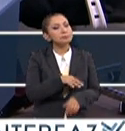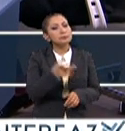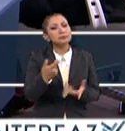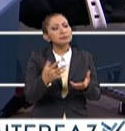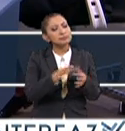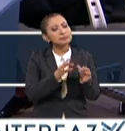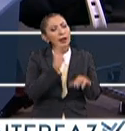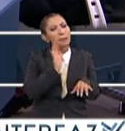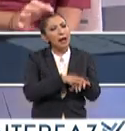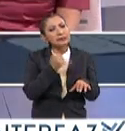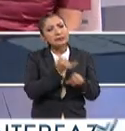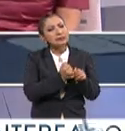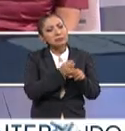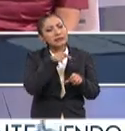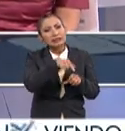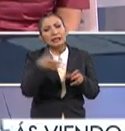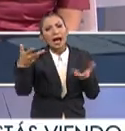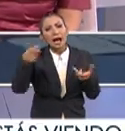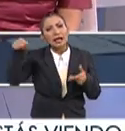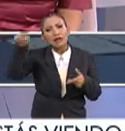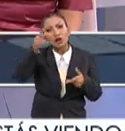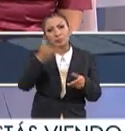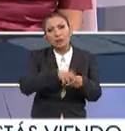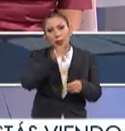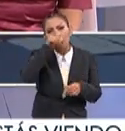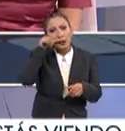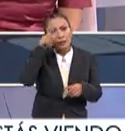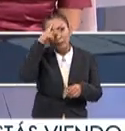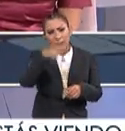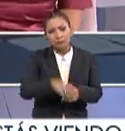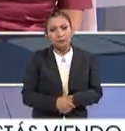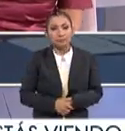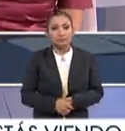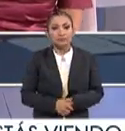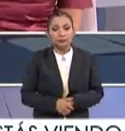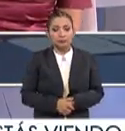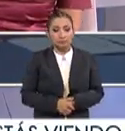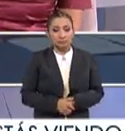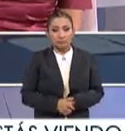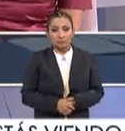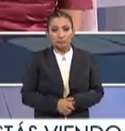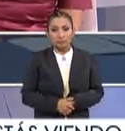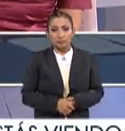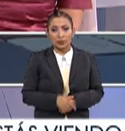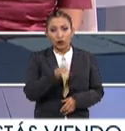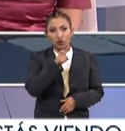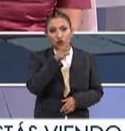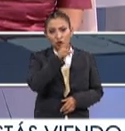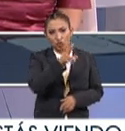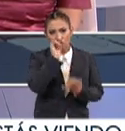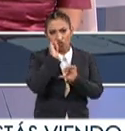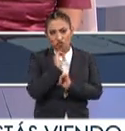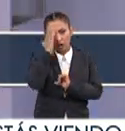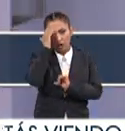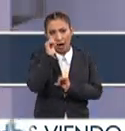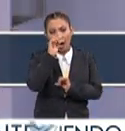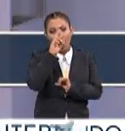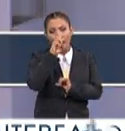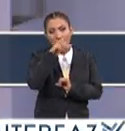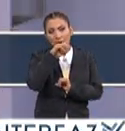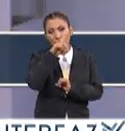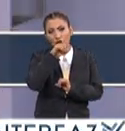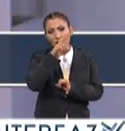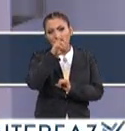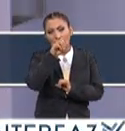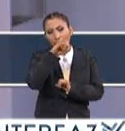poco más de la investigación que se hace en el Hospital Juárez de México. Sí, el doctor Armando Ramírez,